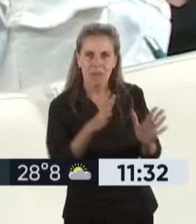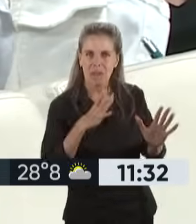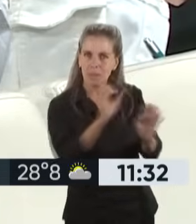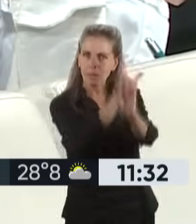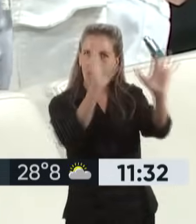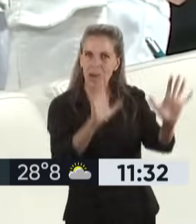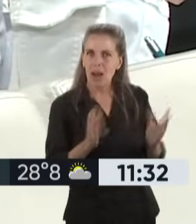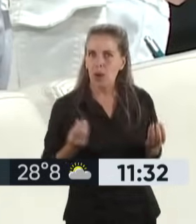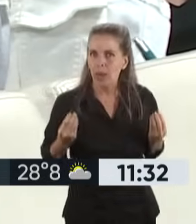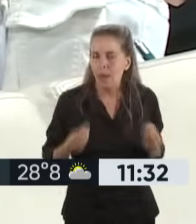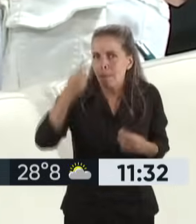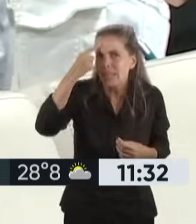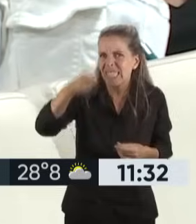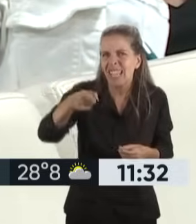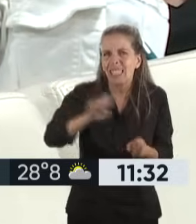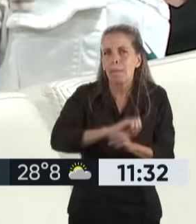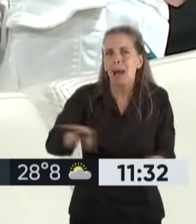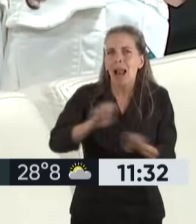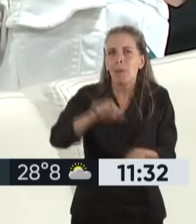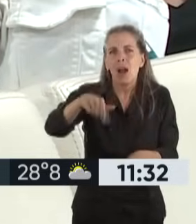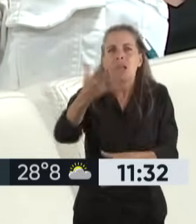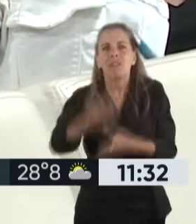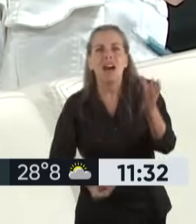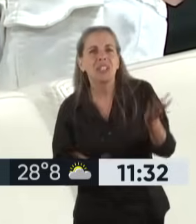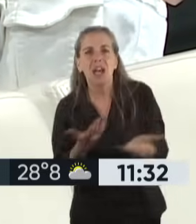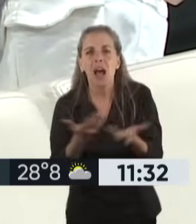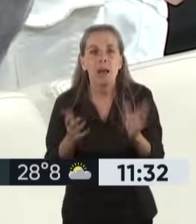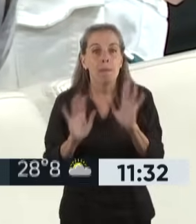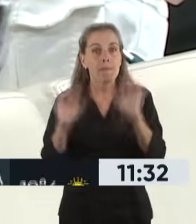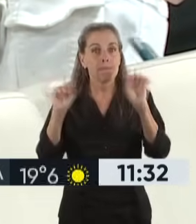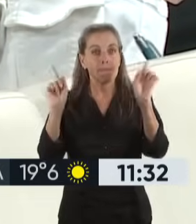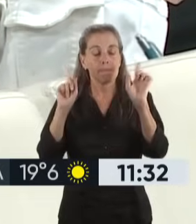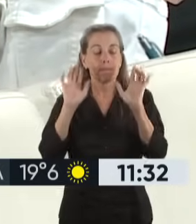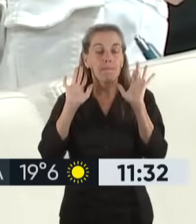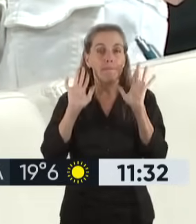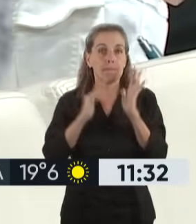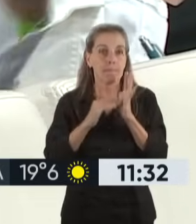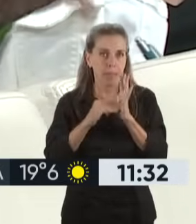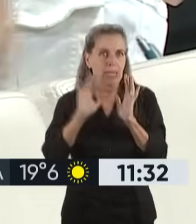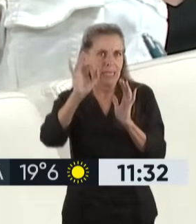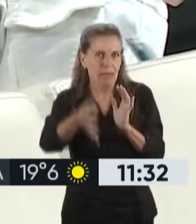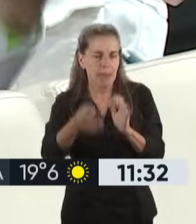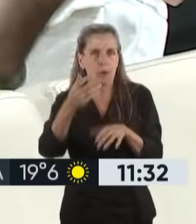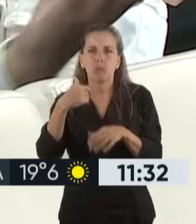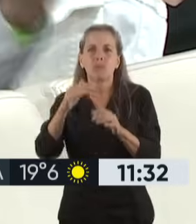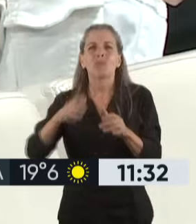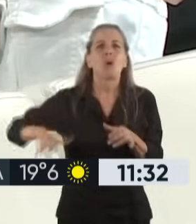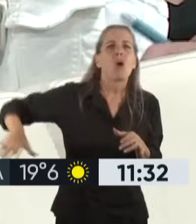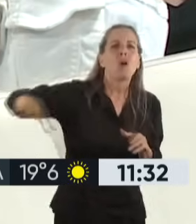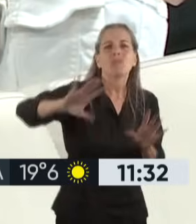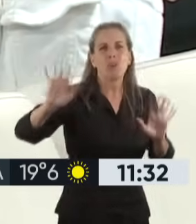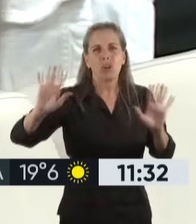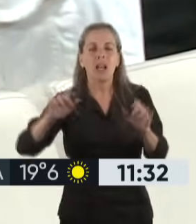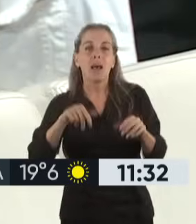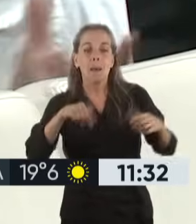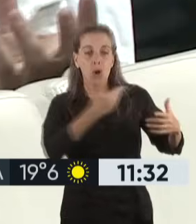qué es lo que sienten que no está saliendo tan bien según sus planes, más no por el afuera, no por lo que hacen los otros o lo que dejan de hacer los otros, sino porque el